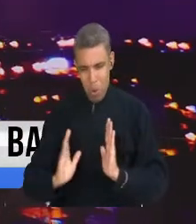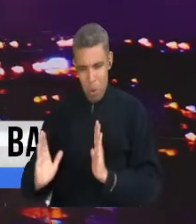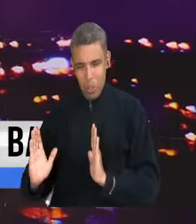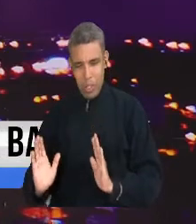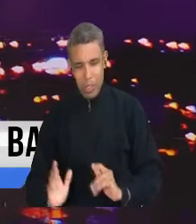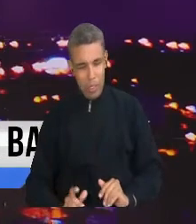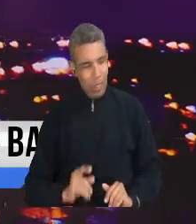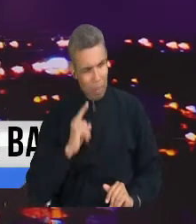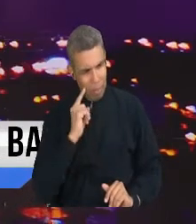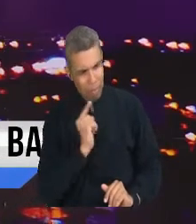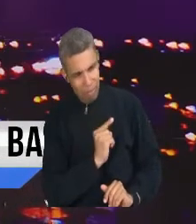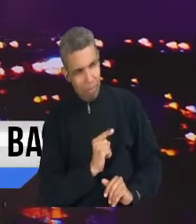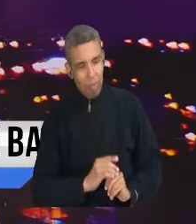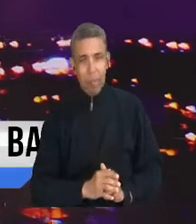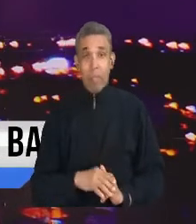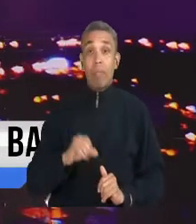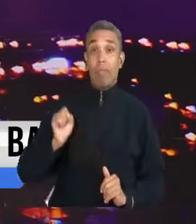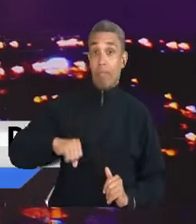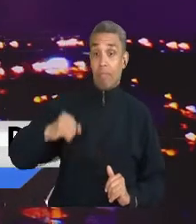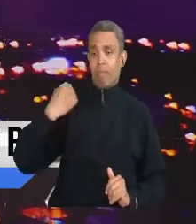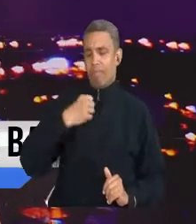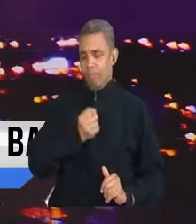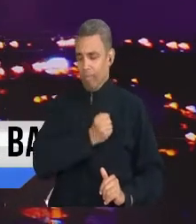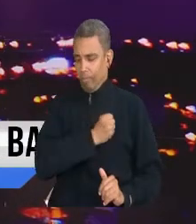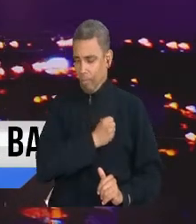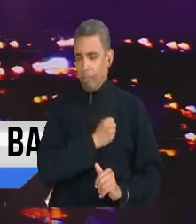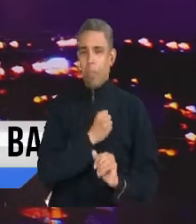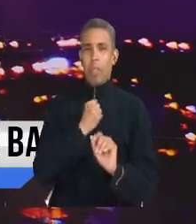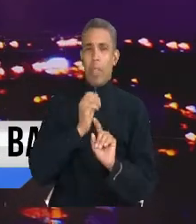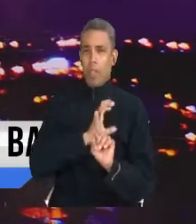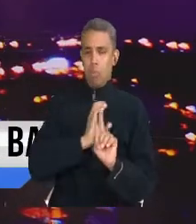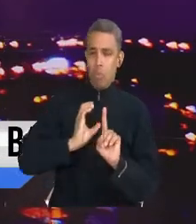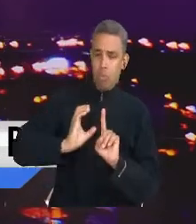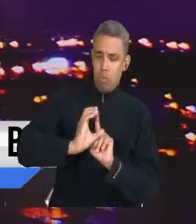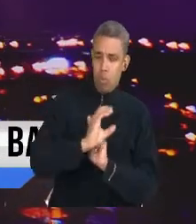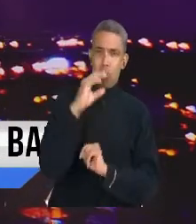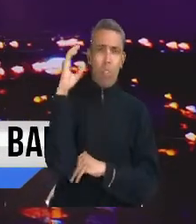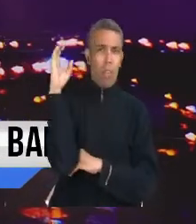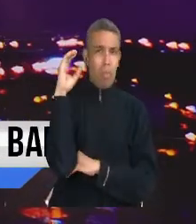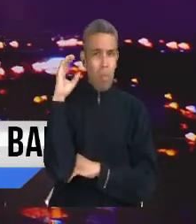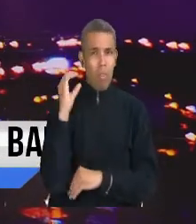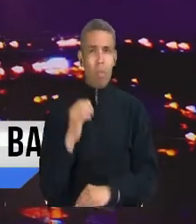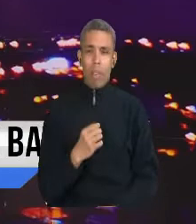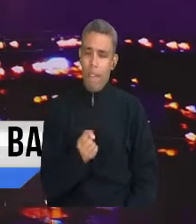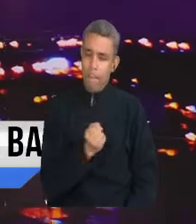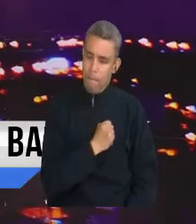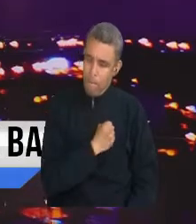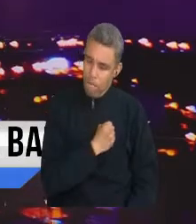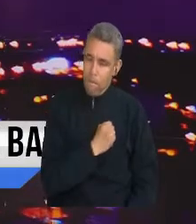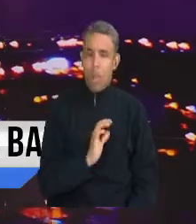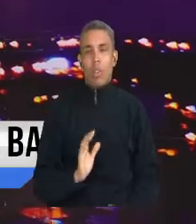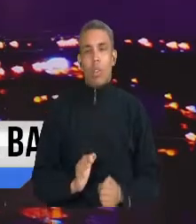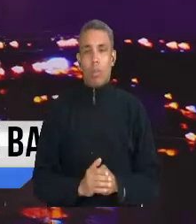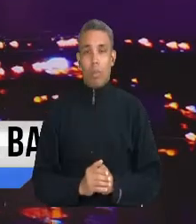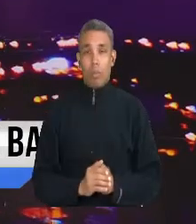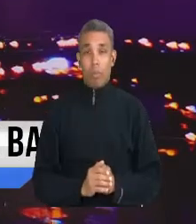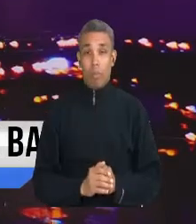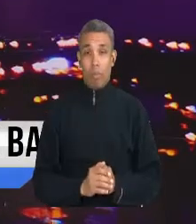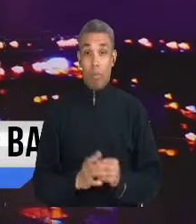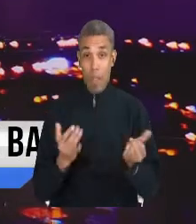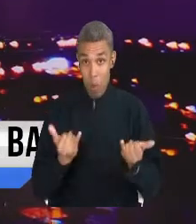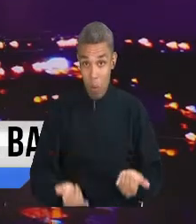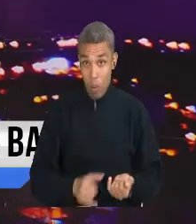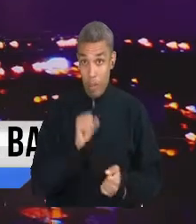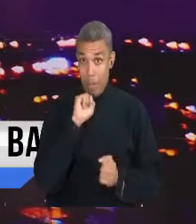raíces folclóricas colombianas. Precisamente en el Festival Nacional de Bandas, lo primero es el